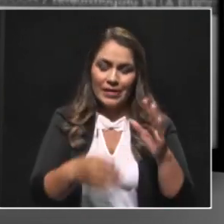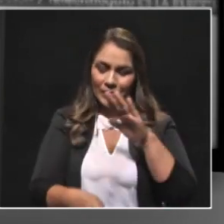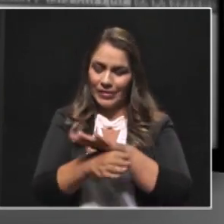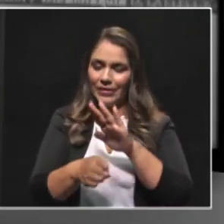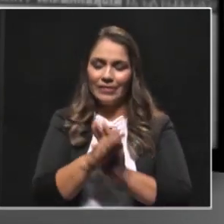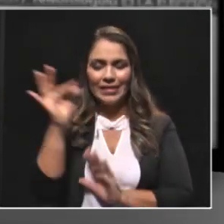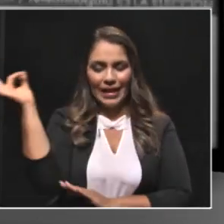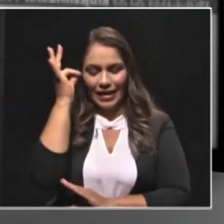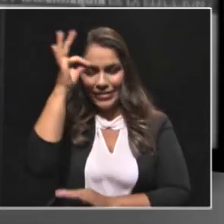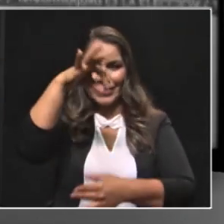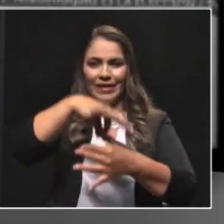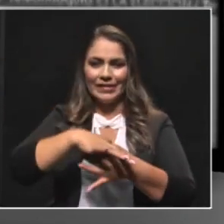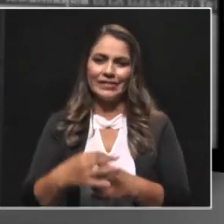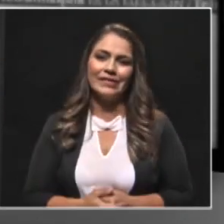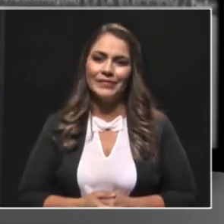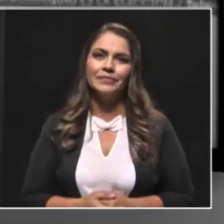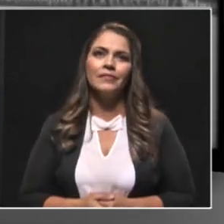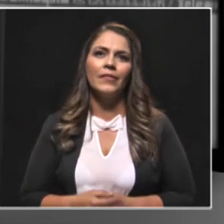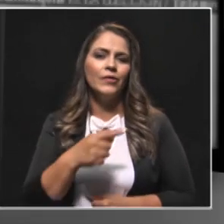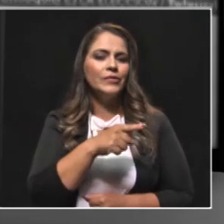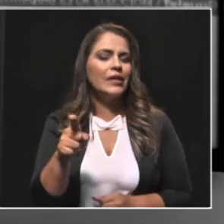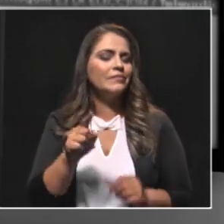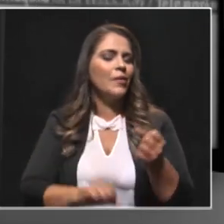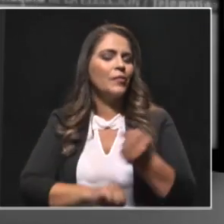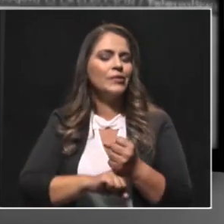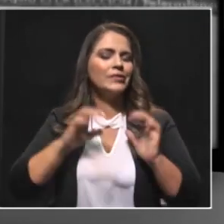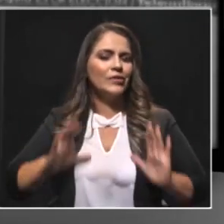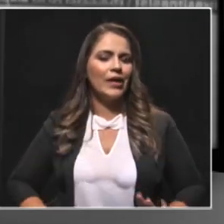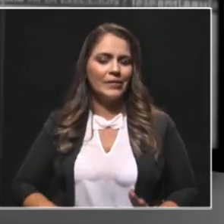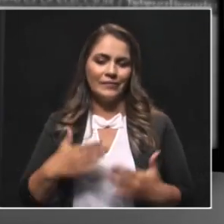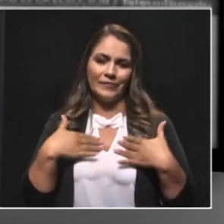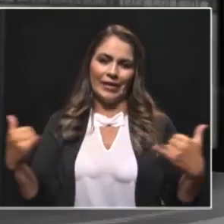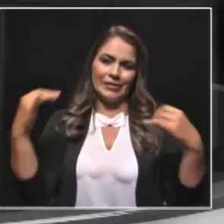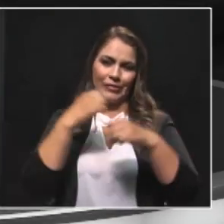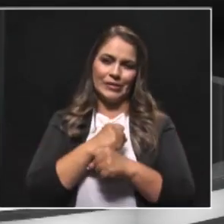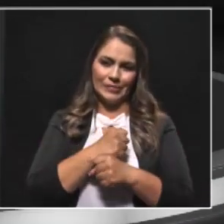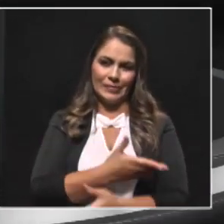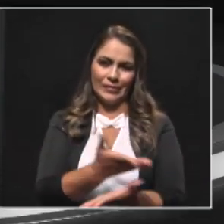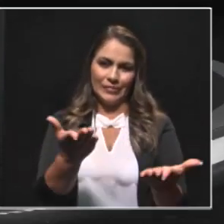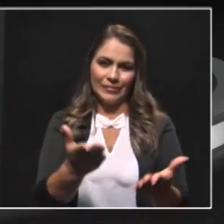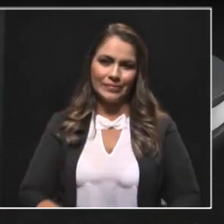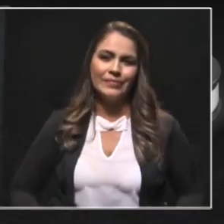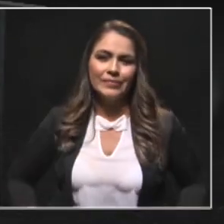con Teleantioquia y la Elección, que es la forma de fortalecer su poder como ciudadano. Feliz noche para todos.